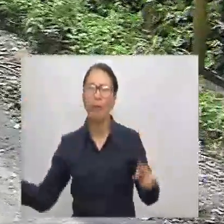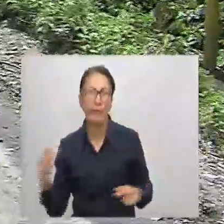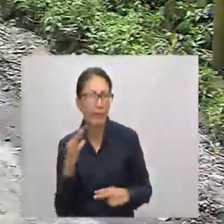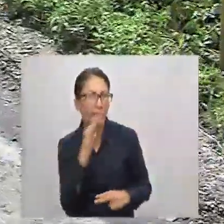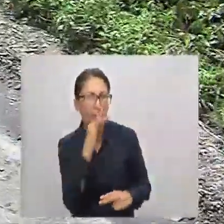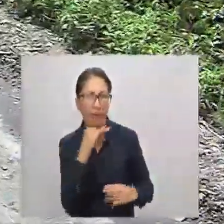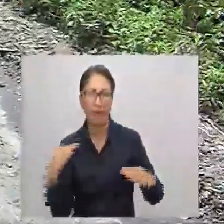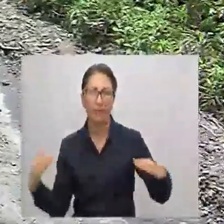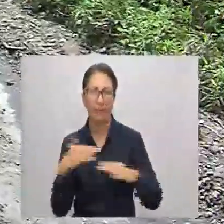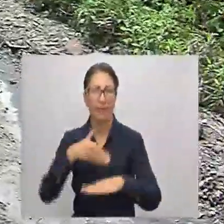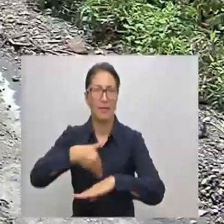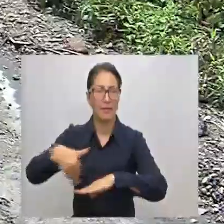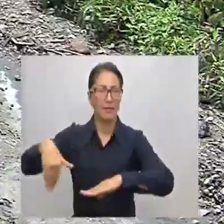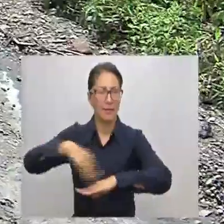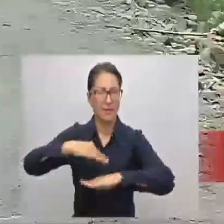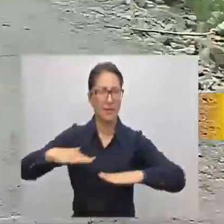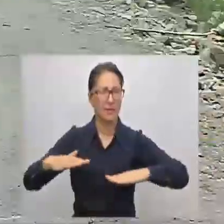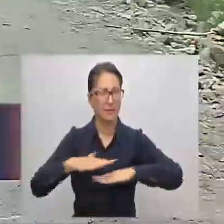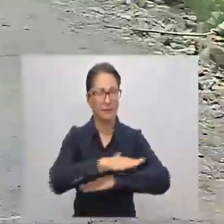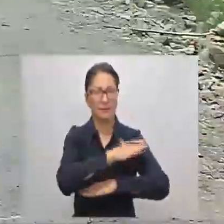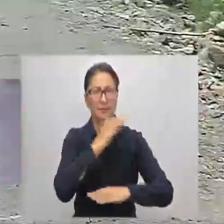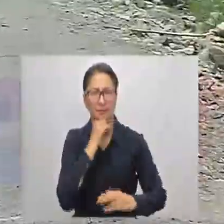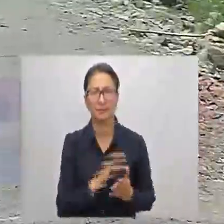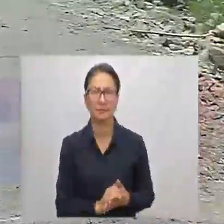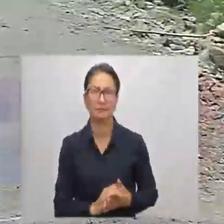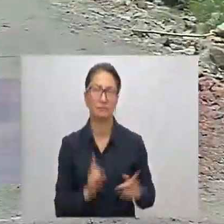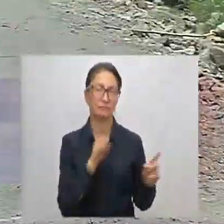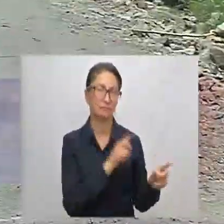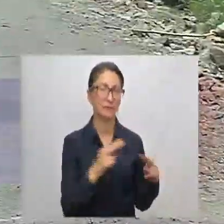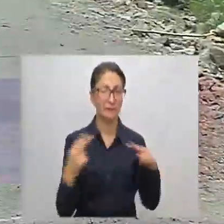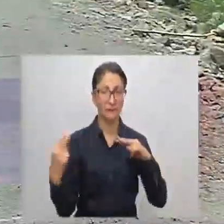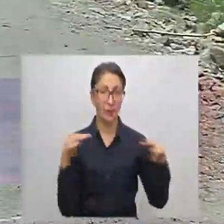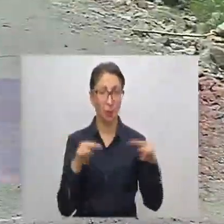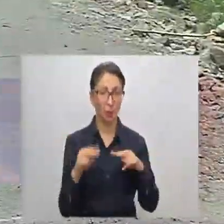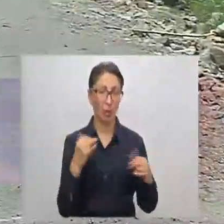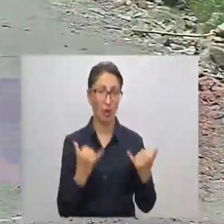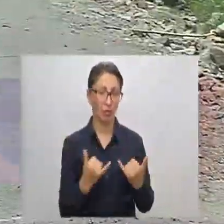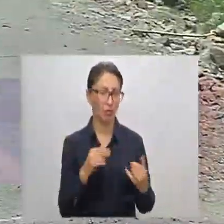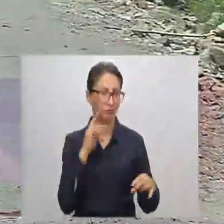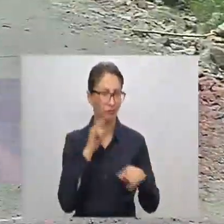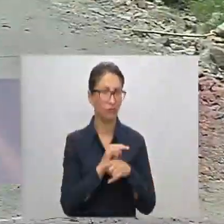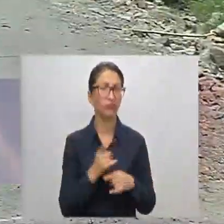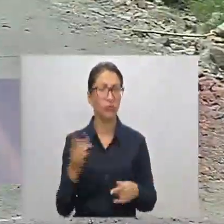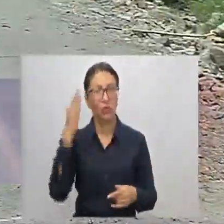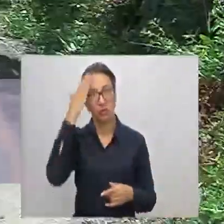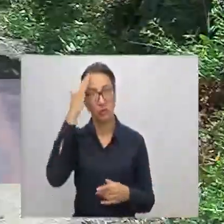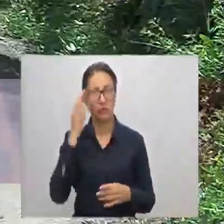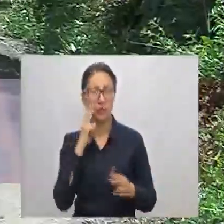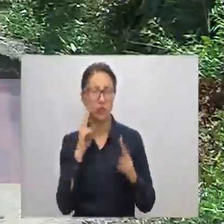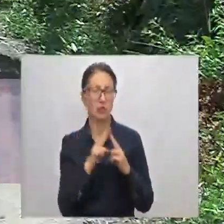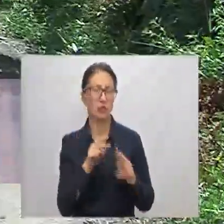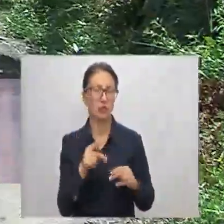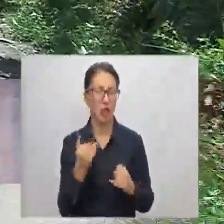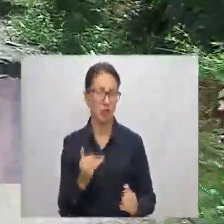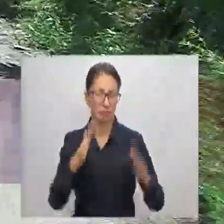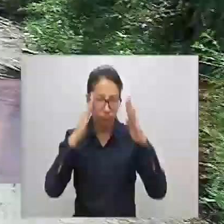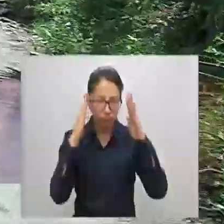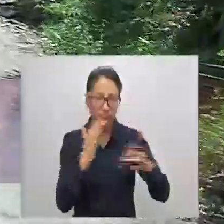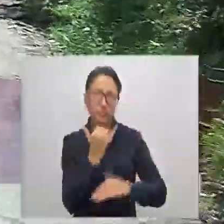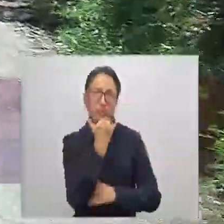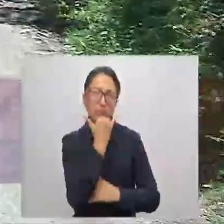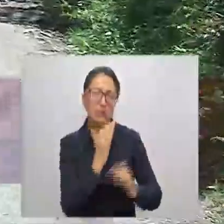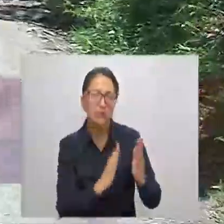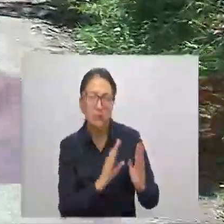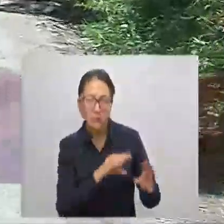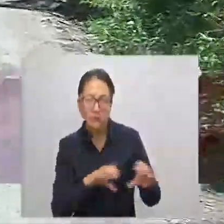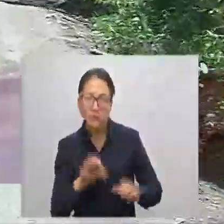áreas como los puentes conectantes. La Contraloría, a través de su delegada de Participación Ciudadana en la región, conoce bien el caso y está